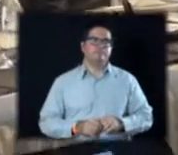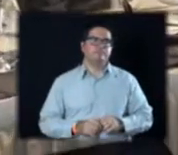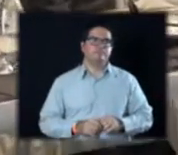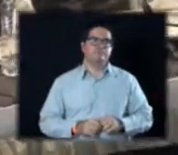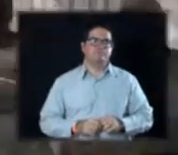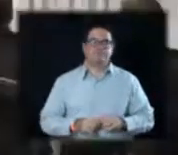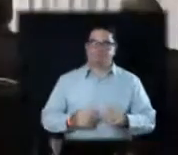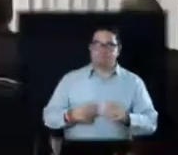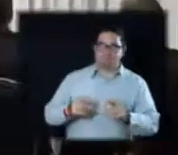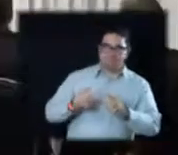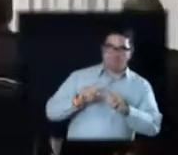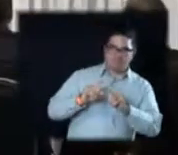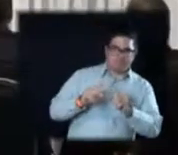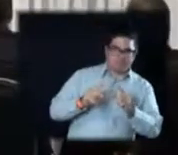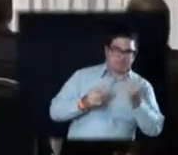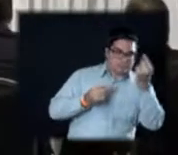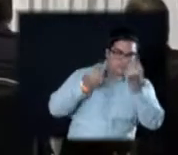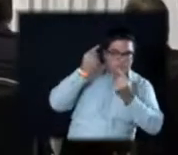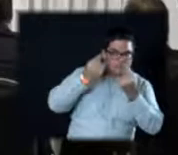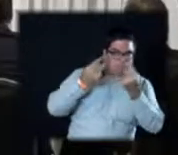algo que se considera.